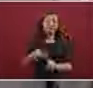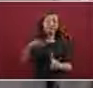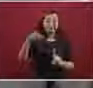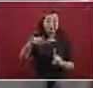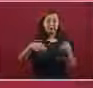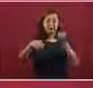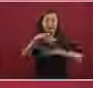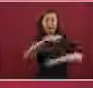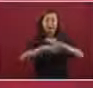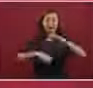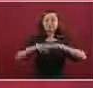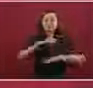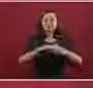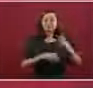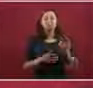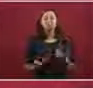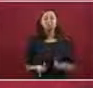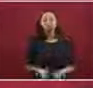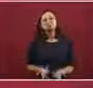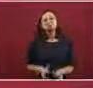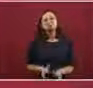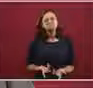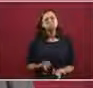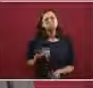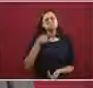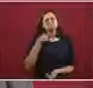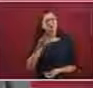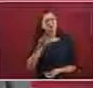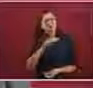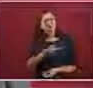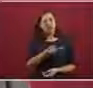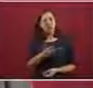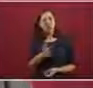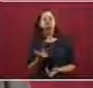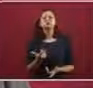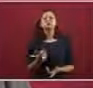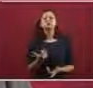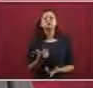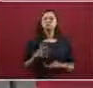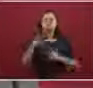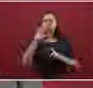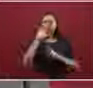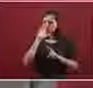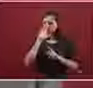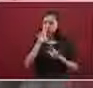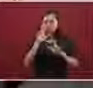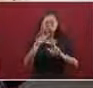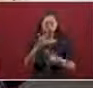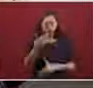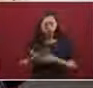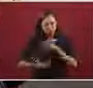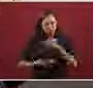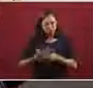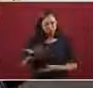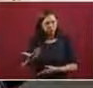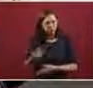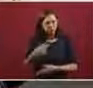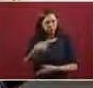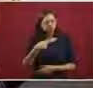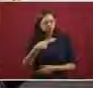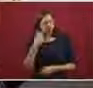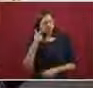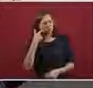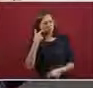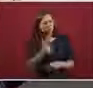actúa de manera respetuosa y noté que tiene